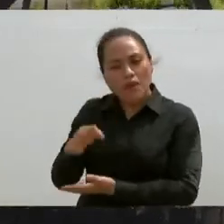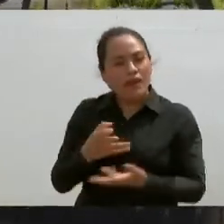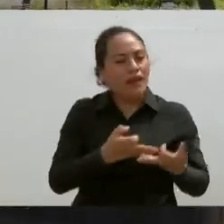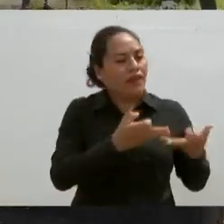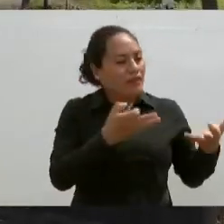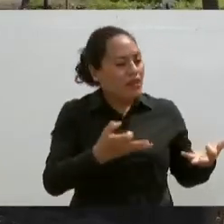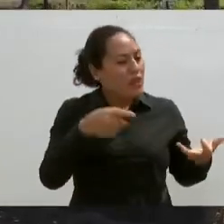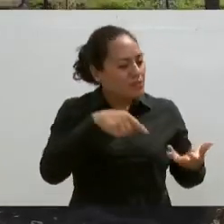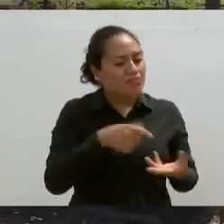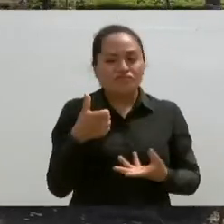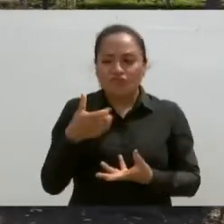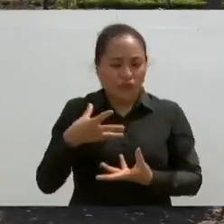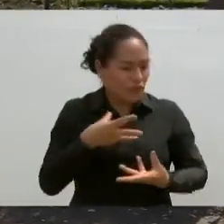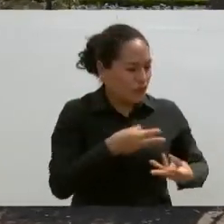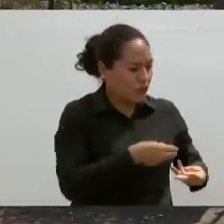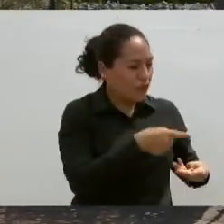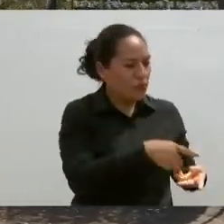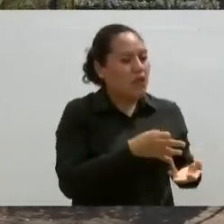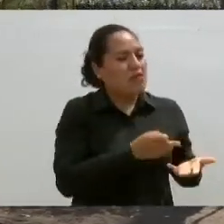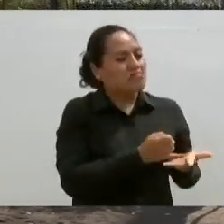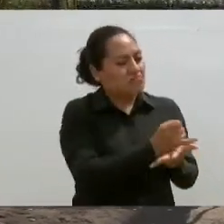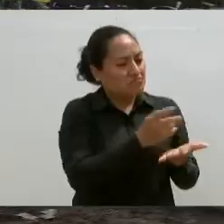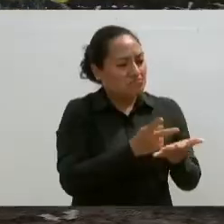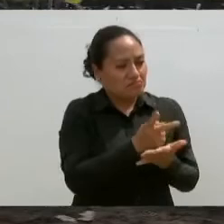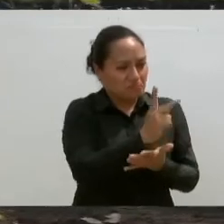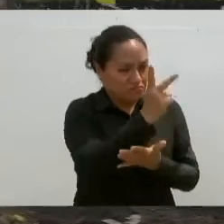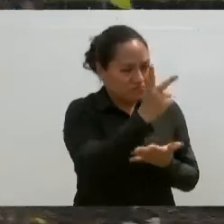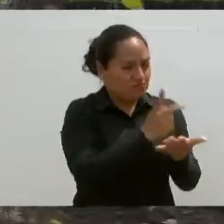tierras, para sembrar